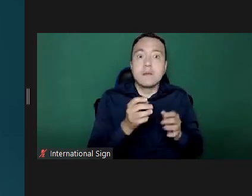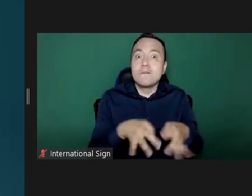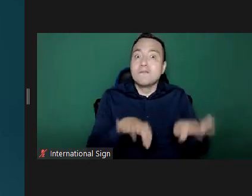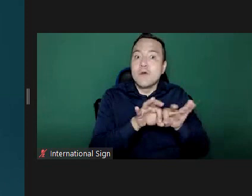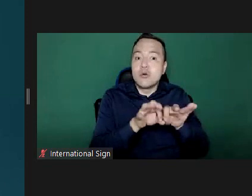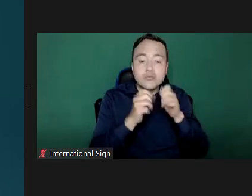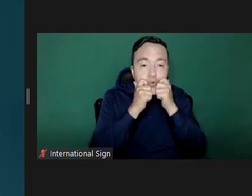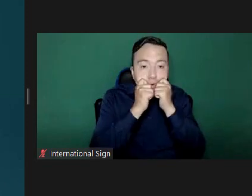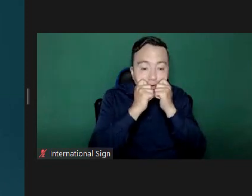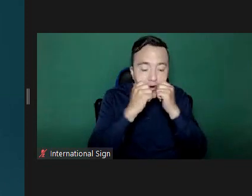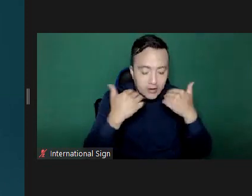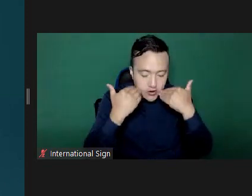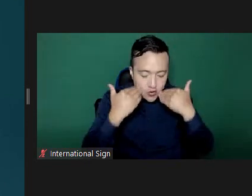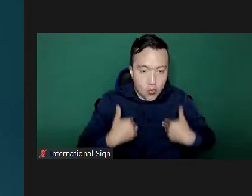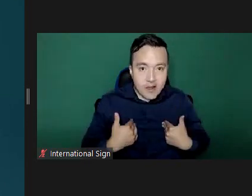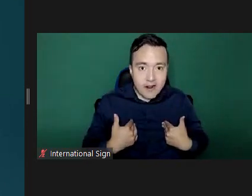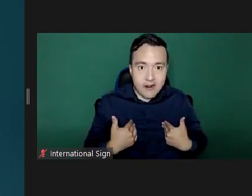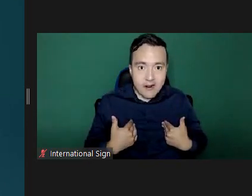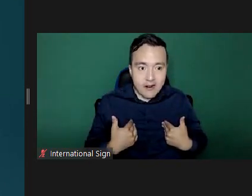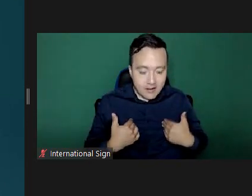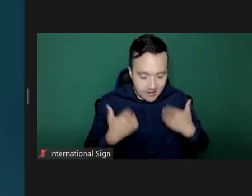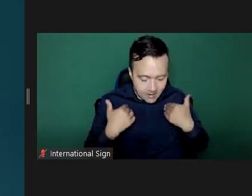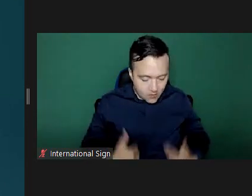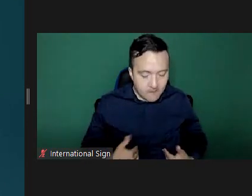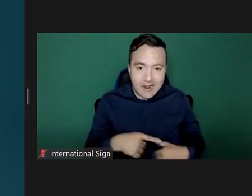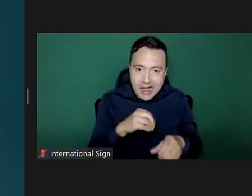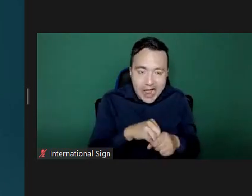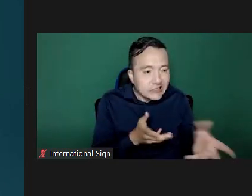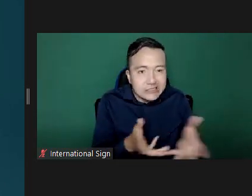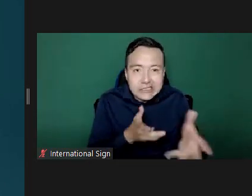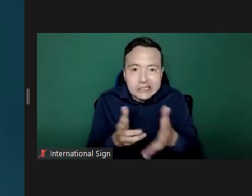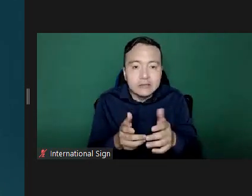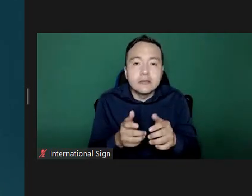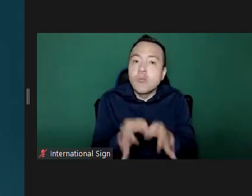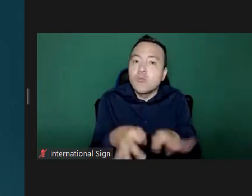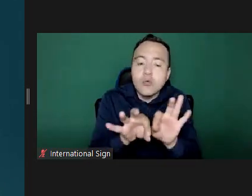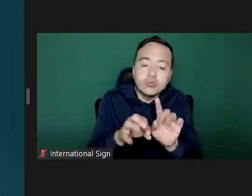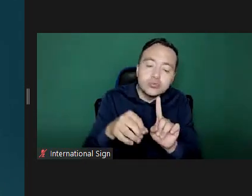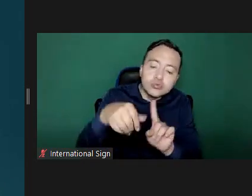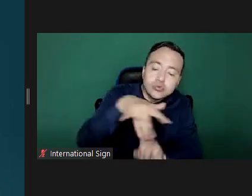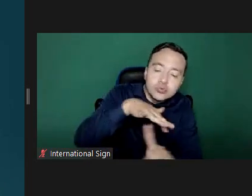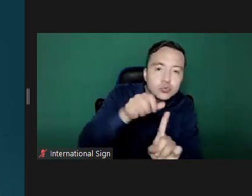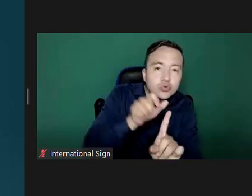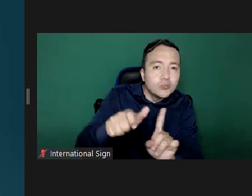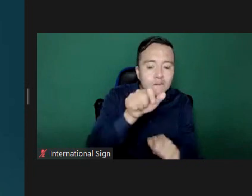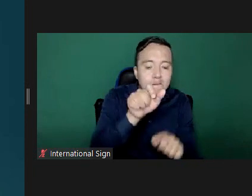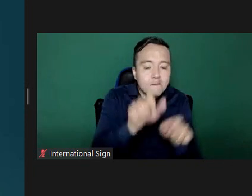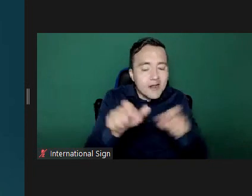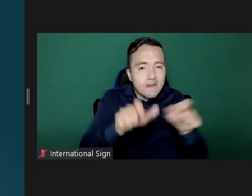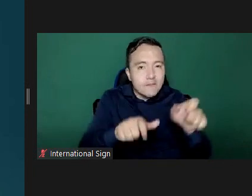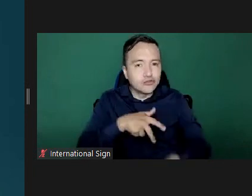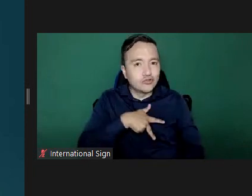la receta clínica. Y aquí esto me parece que hay que enfatizarlo.